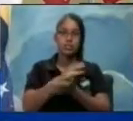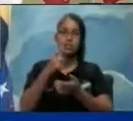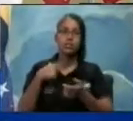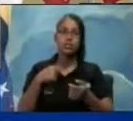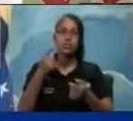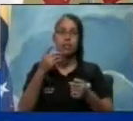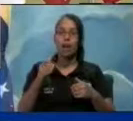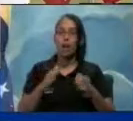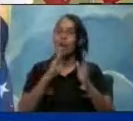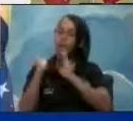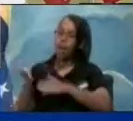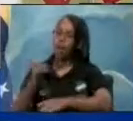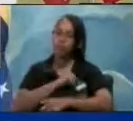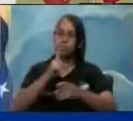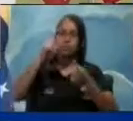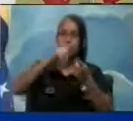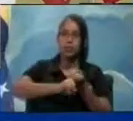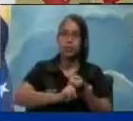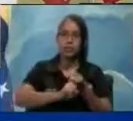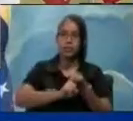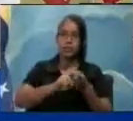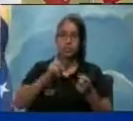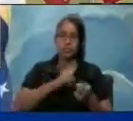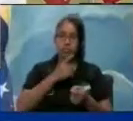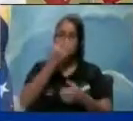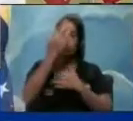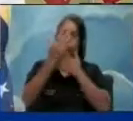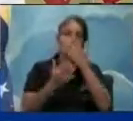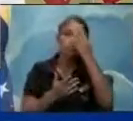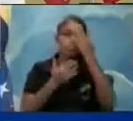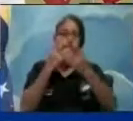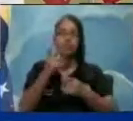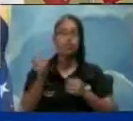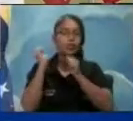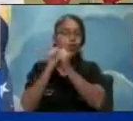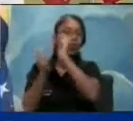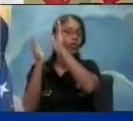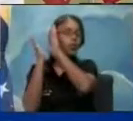tranquilito al lado de mi olfa, roncando